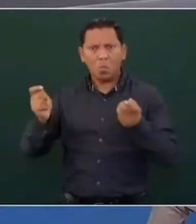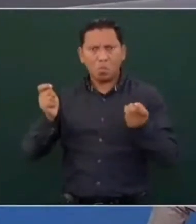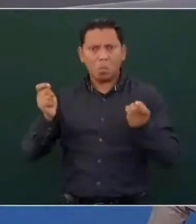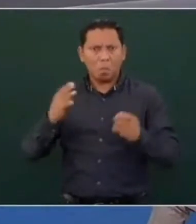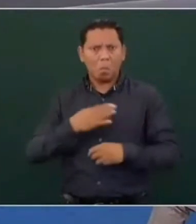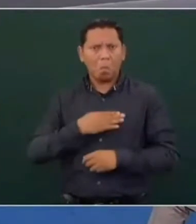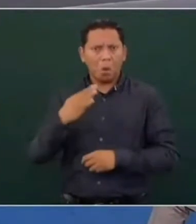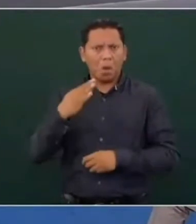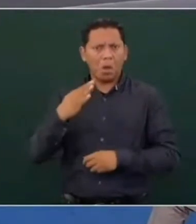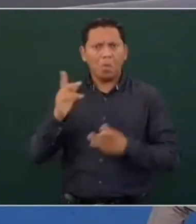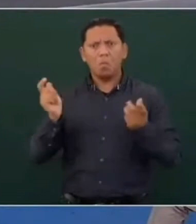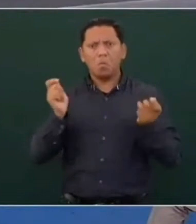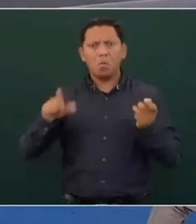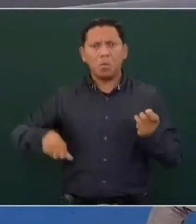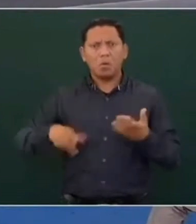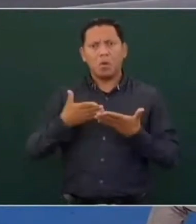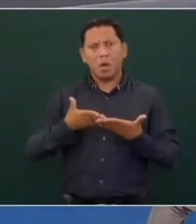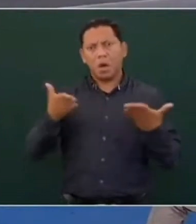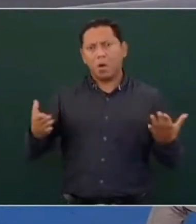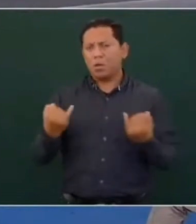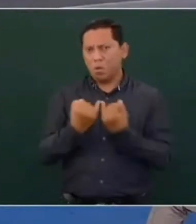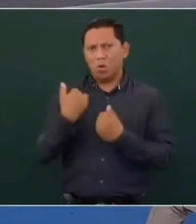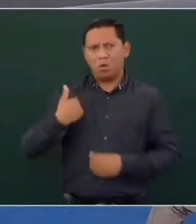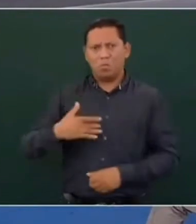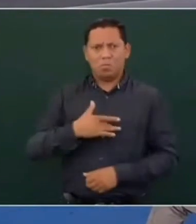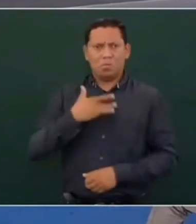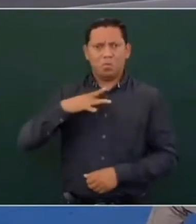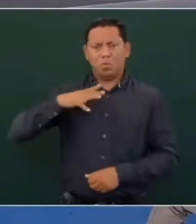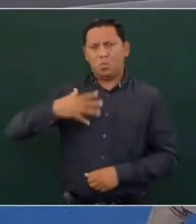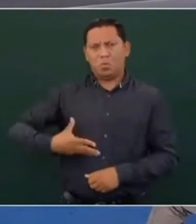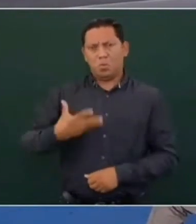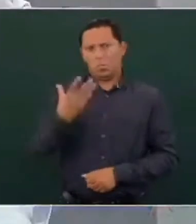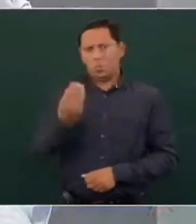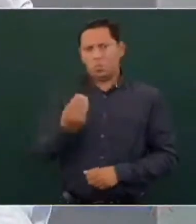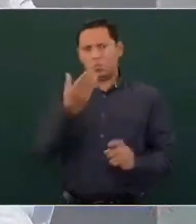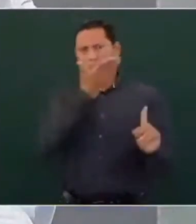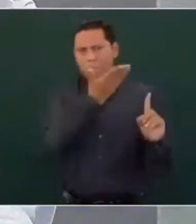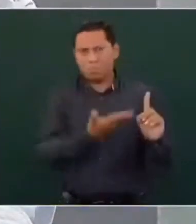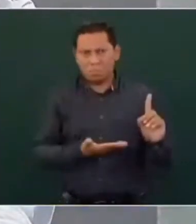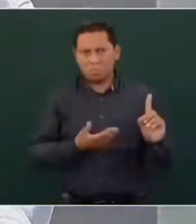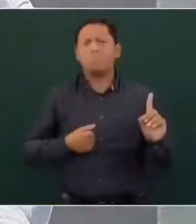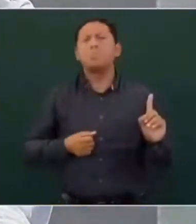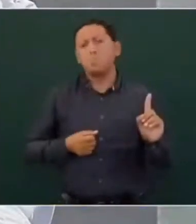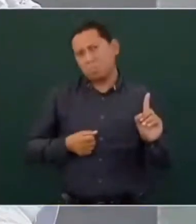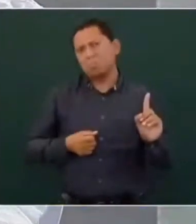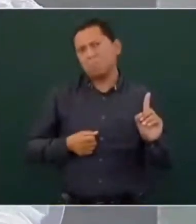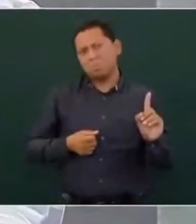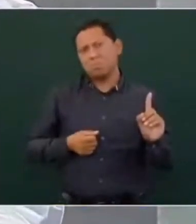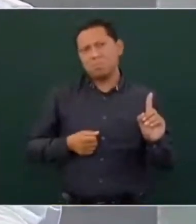Ahora, lo mismo. Muy orgulloso de que